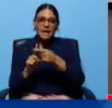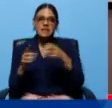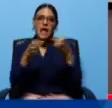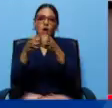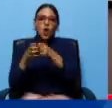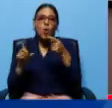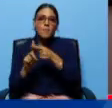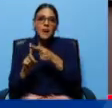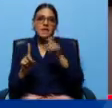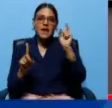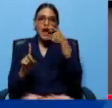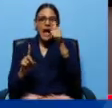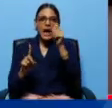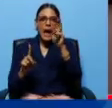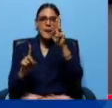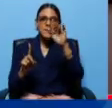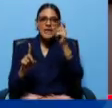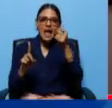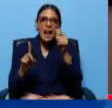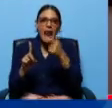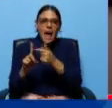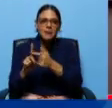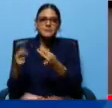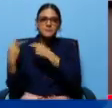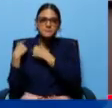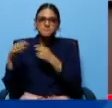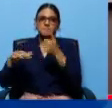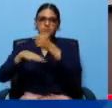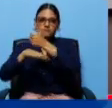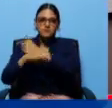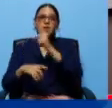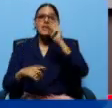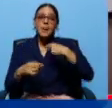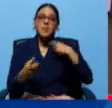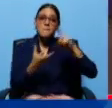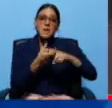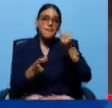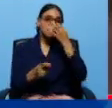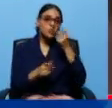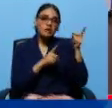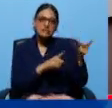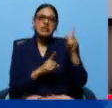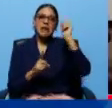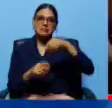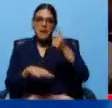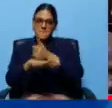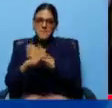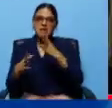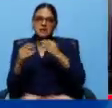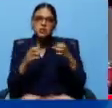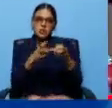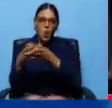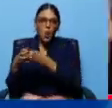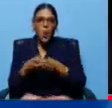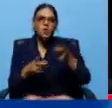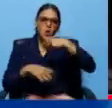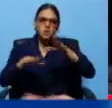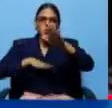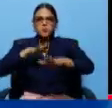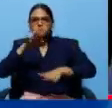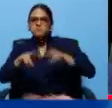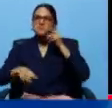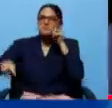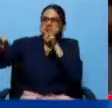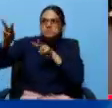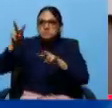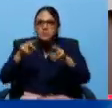compañera Gabriela Jiménez, con Silita, bueno, dando estos pasos en